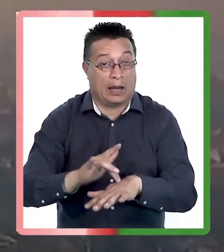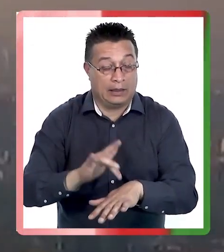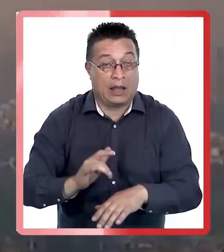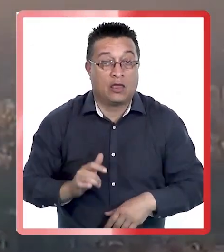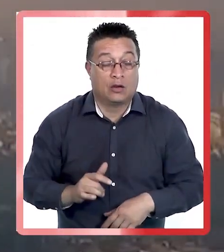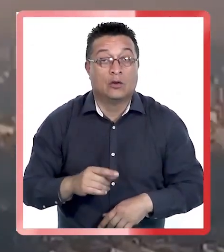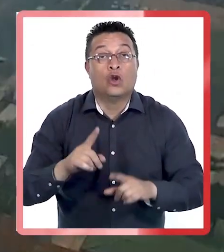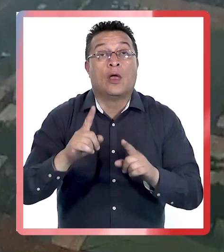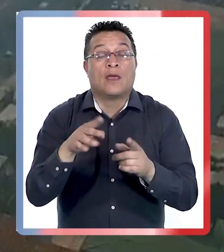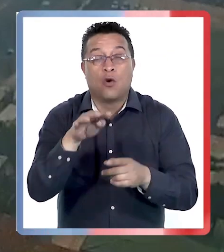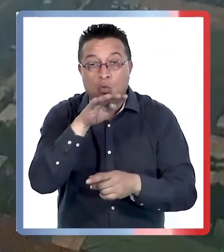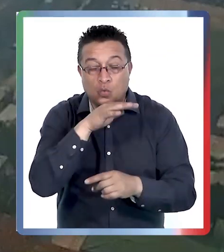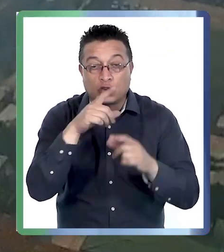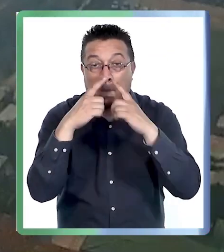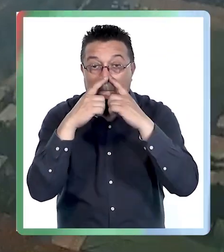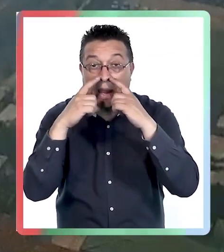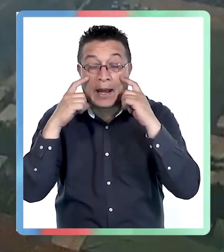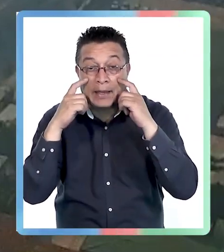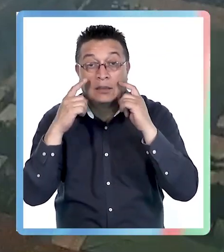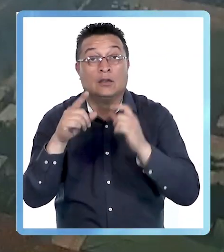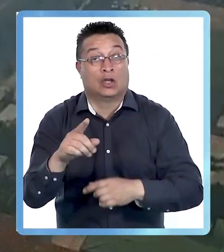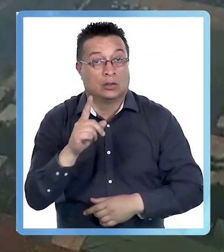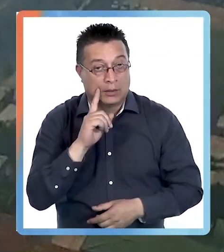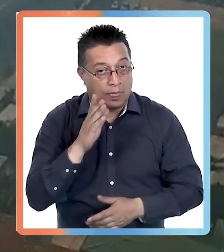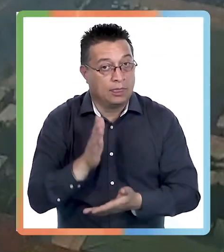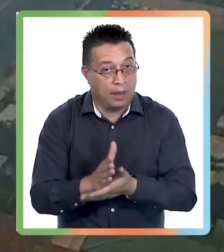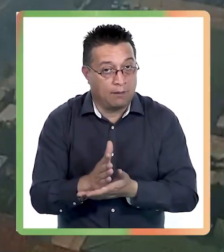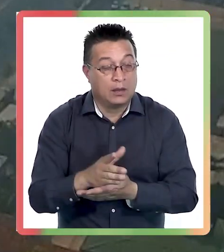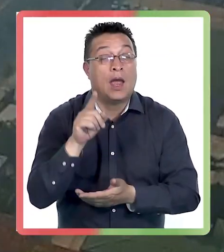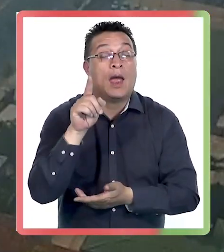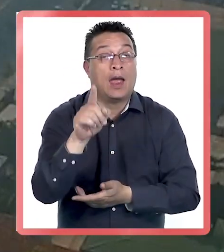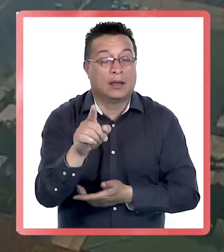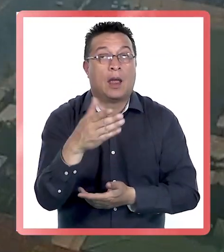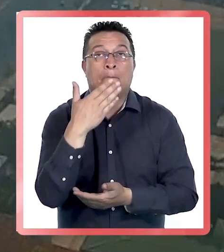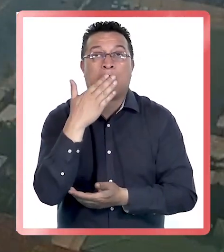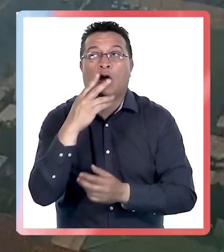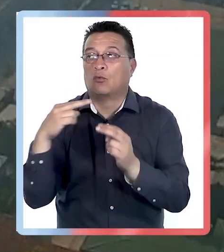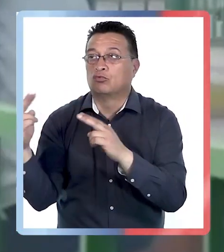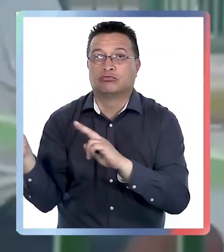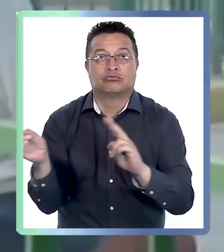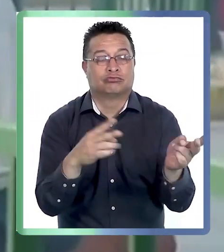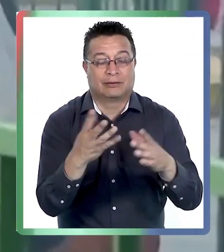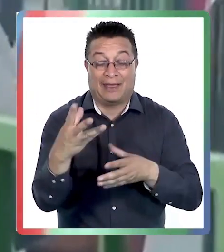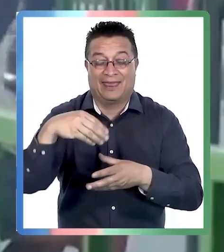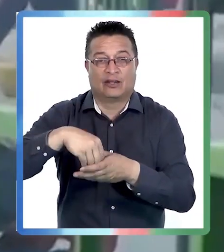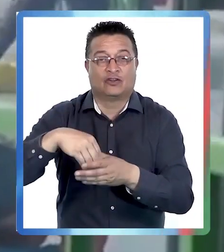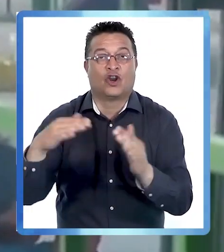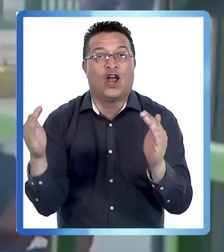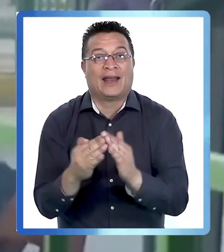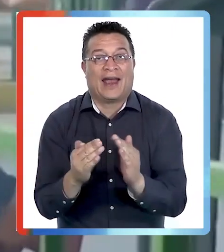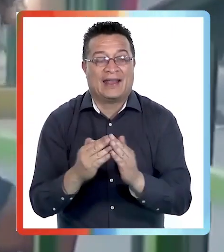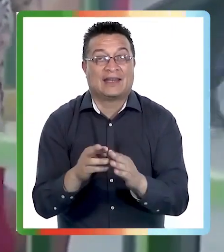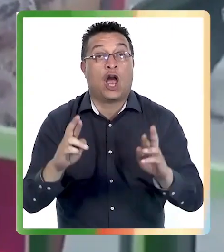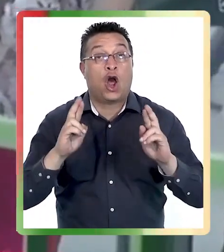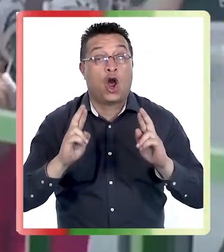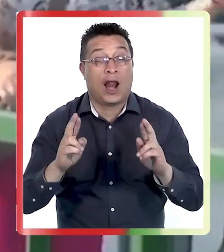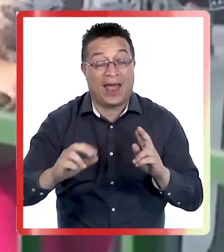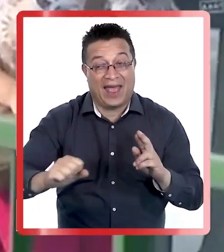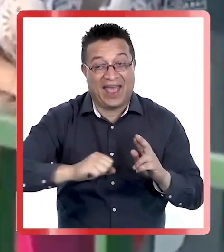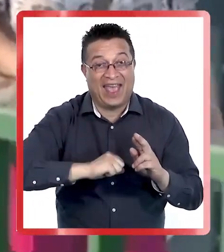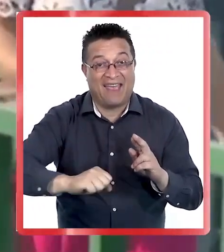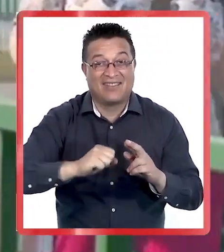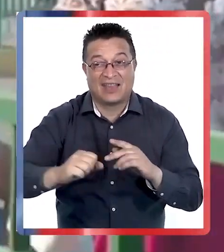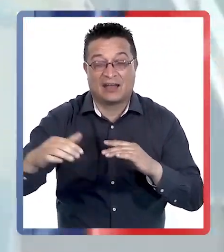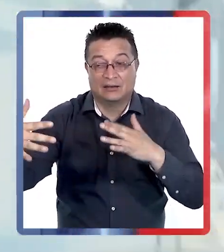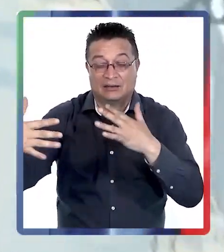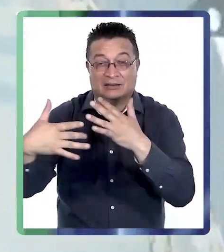bastante serio. Usen mascarilla cuando tengan esto y mejoren la ventilación intradomiciliaria, ojalá